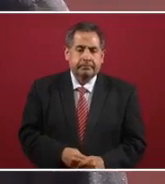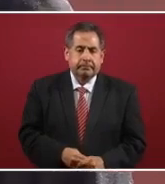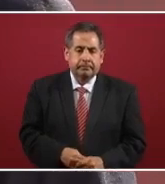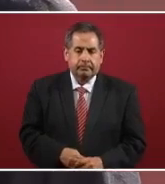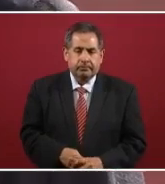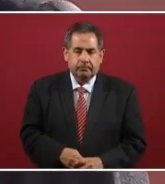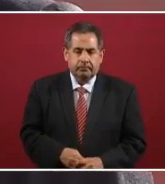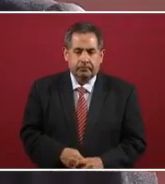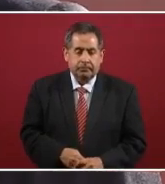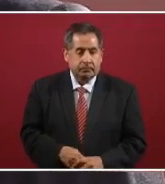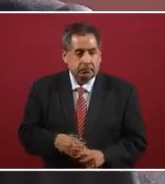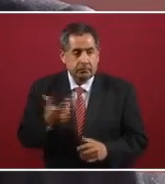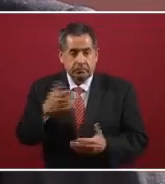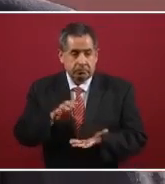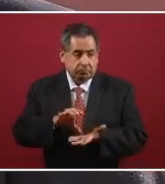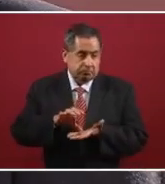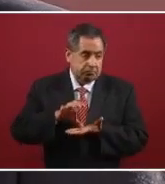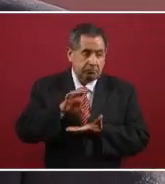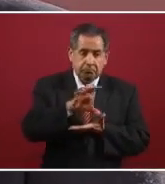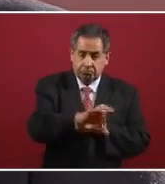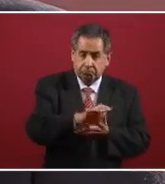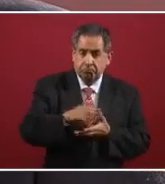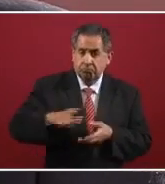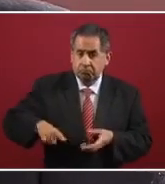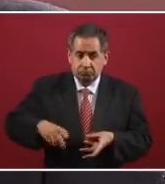Ya hay una inversión pública